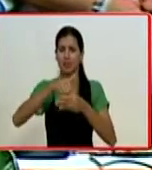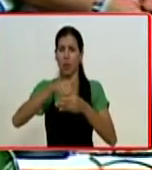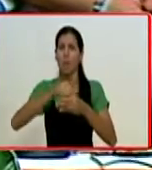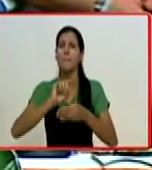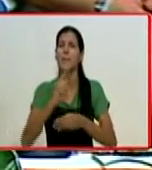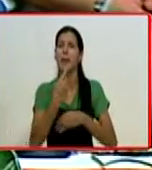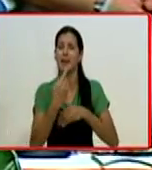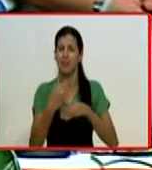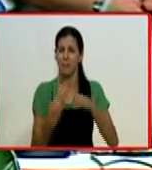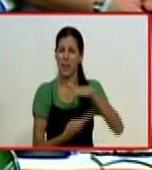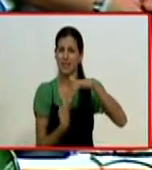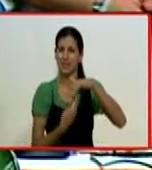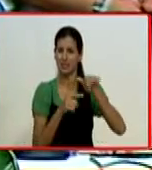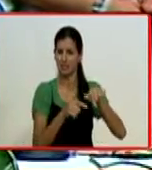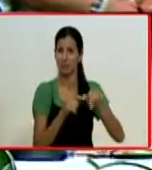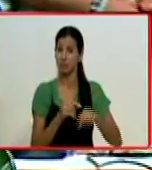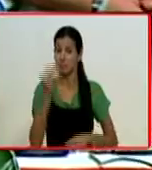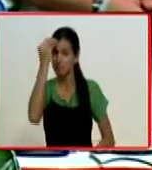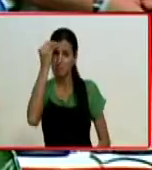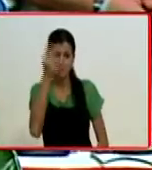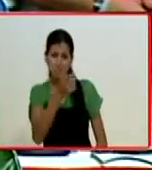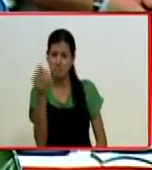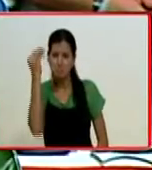¿Qué les parece?